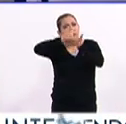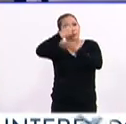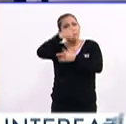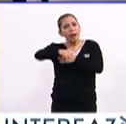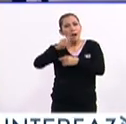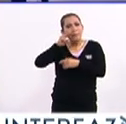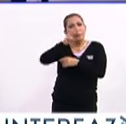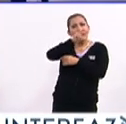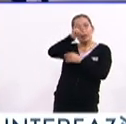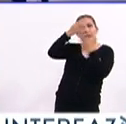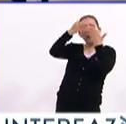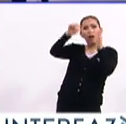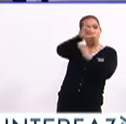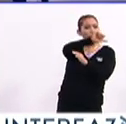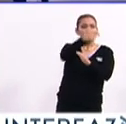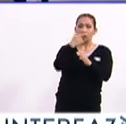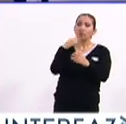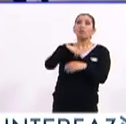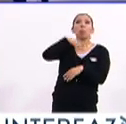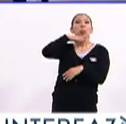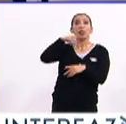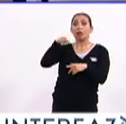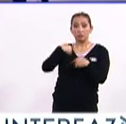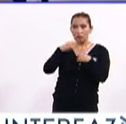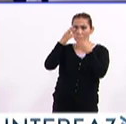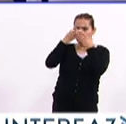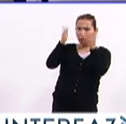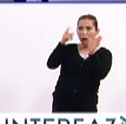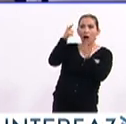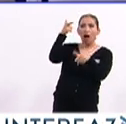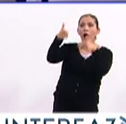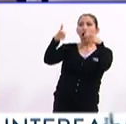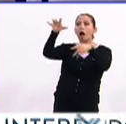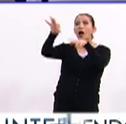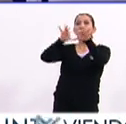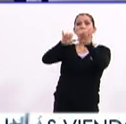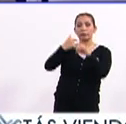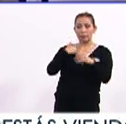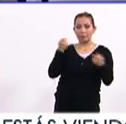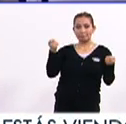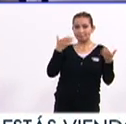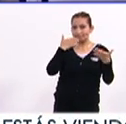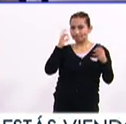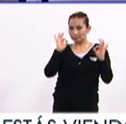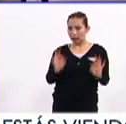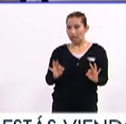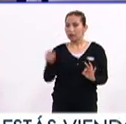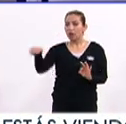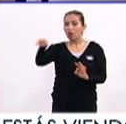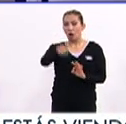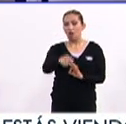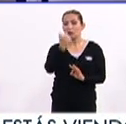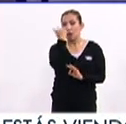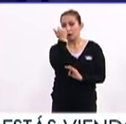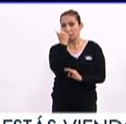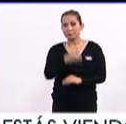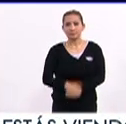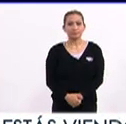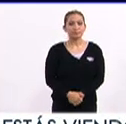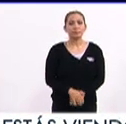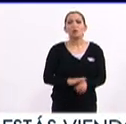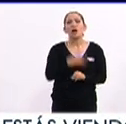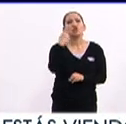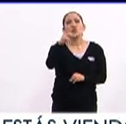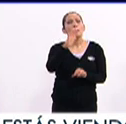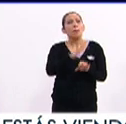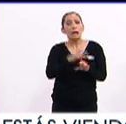permita ver las cosas que para otros pasan desapercibidas, te va a enseñar a manejarte de la mejor manera con tus alumnos. ¿Cuál